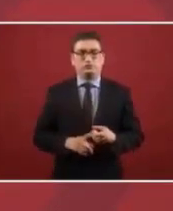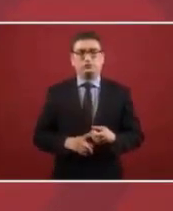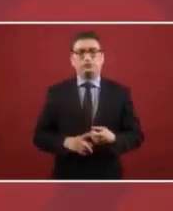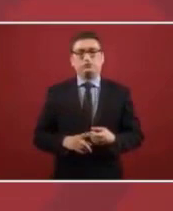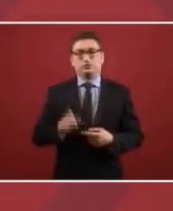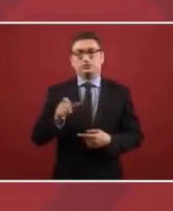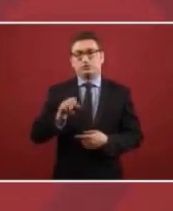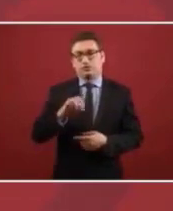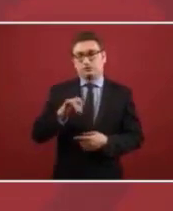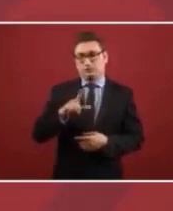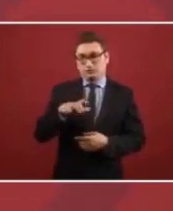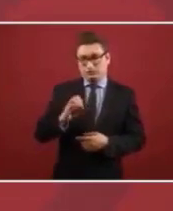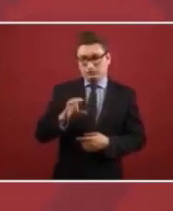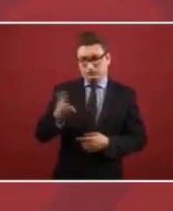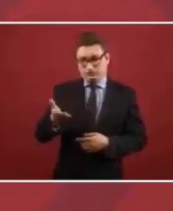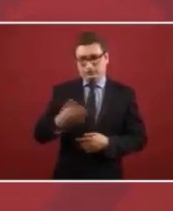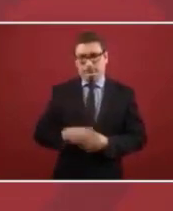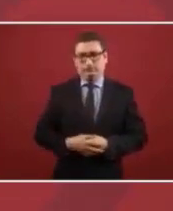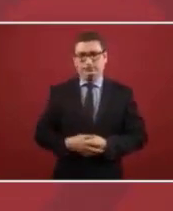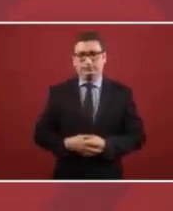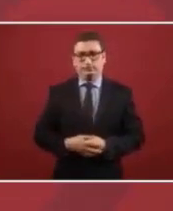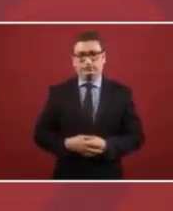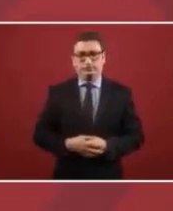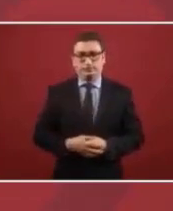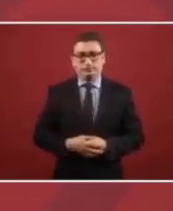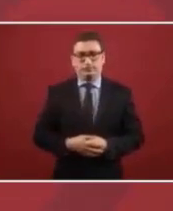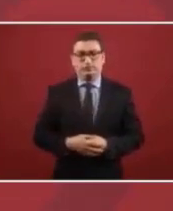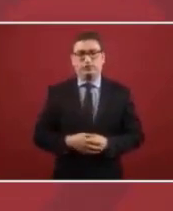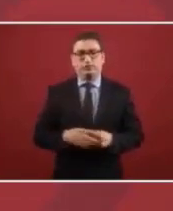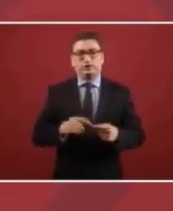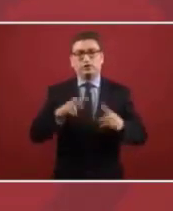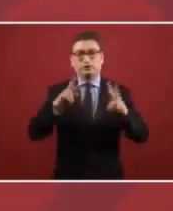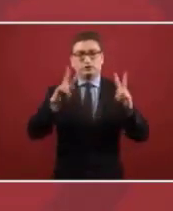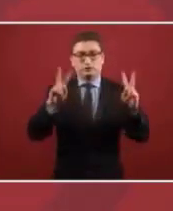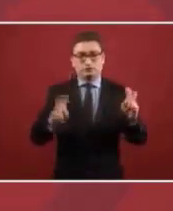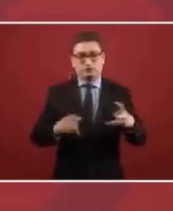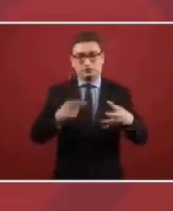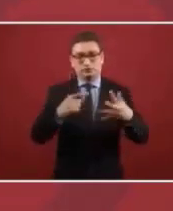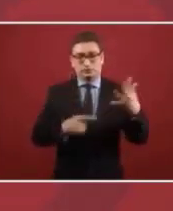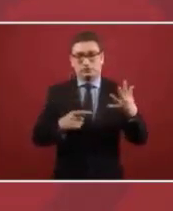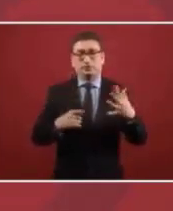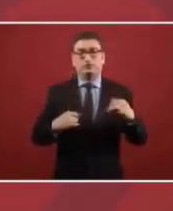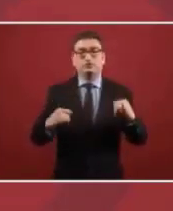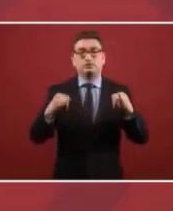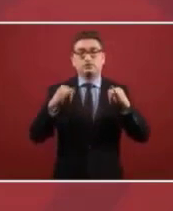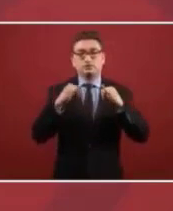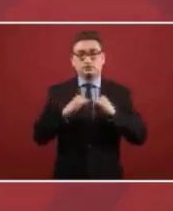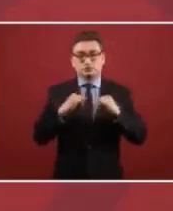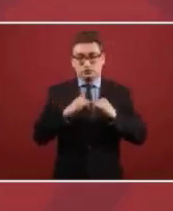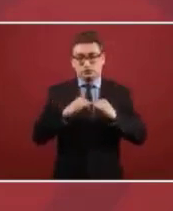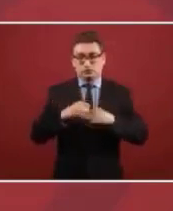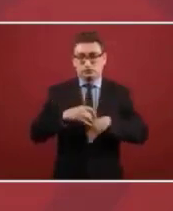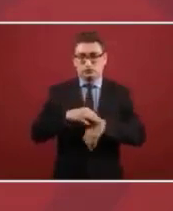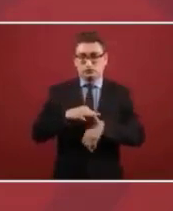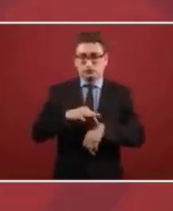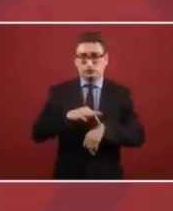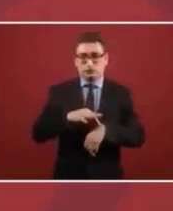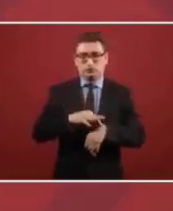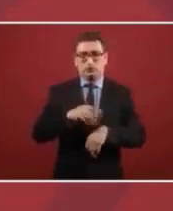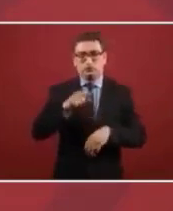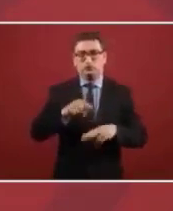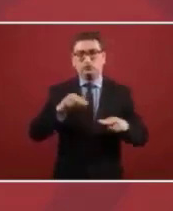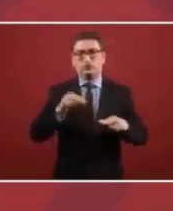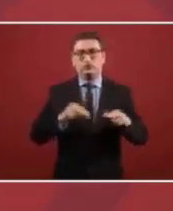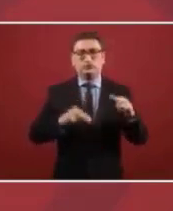antes se mandó a lópez obrador con los generales de una institución médica de